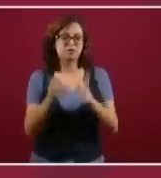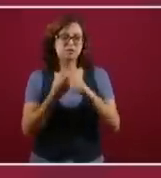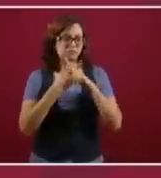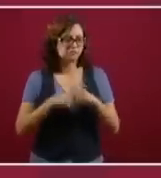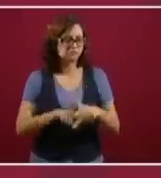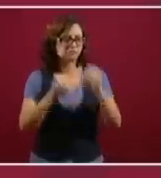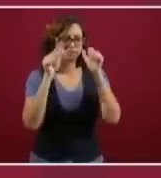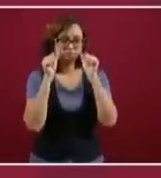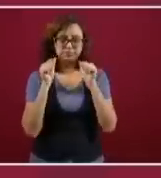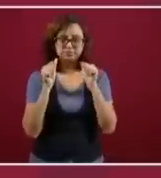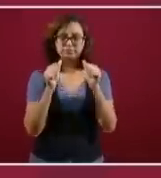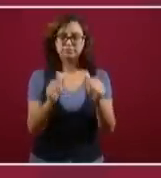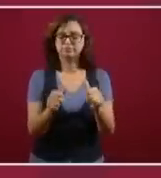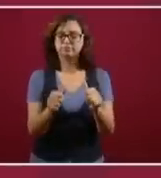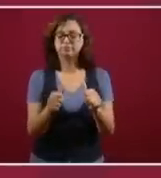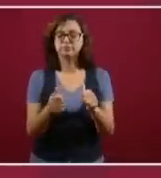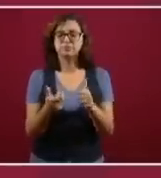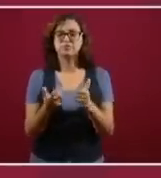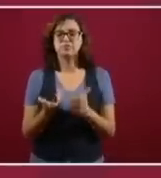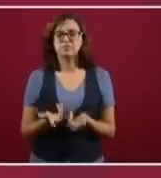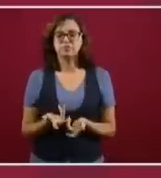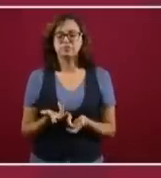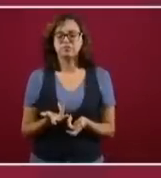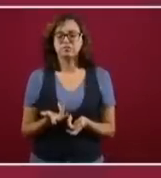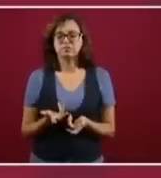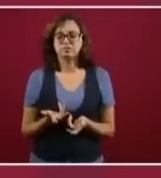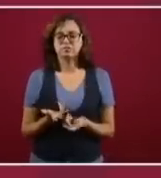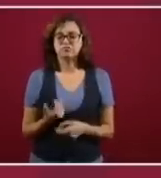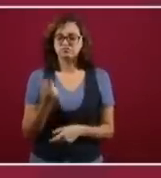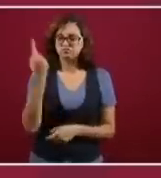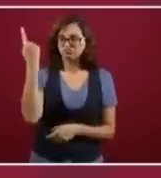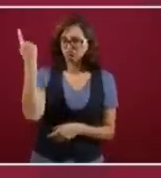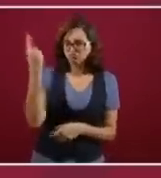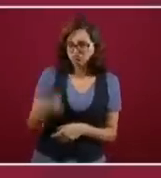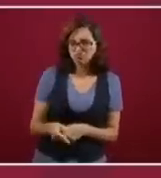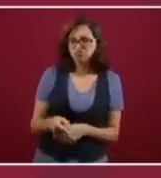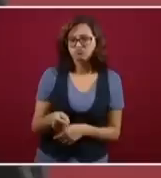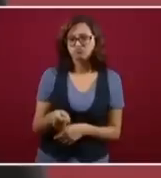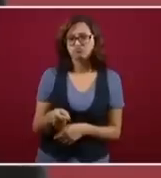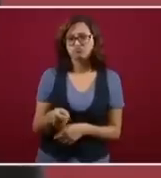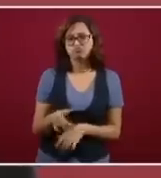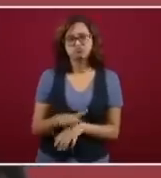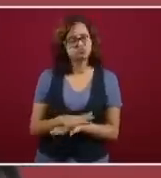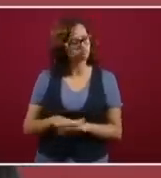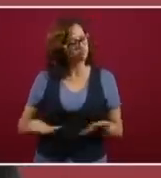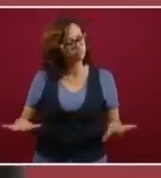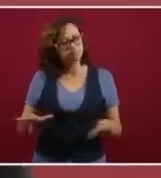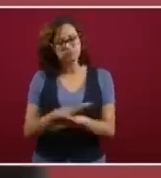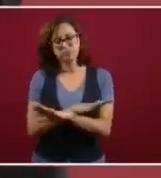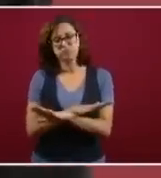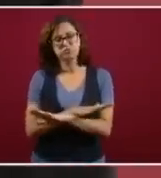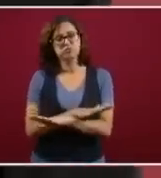y se instruyó para limpiar